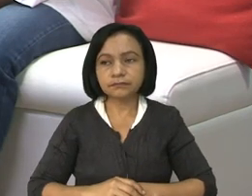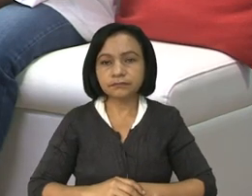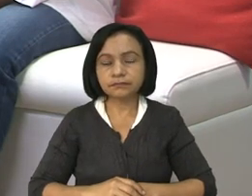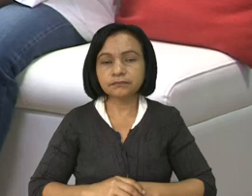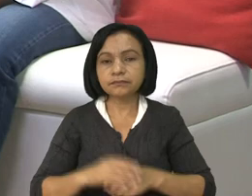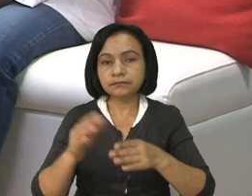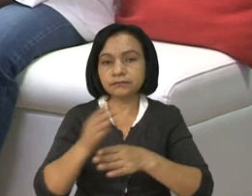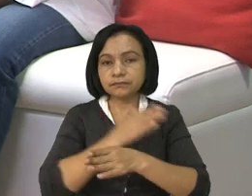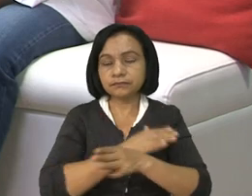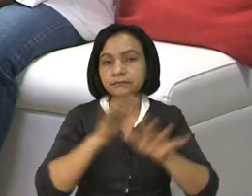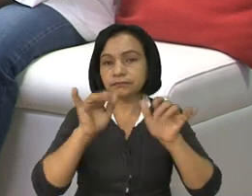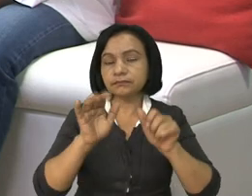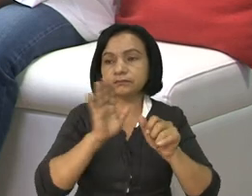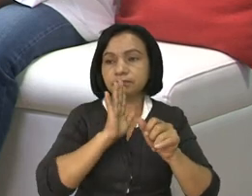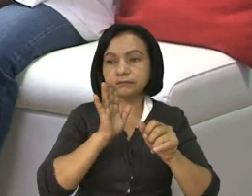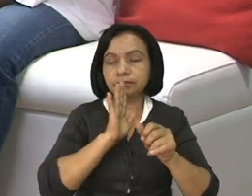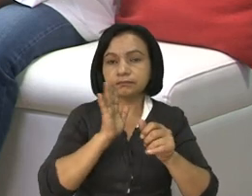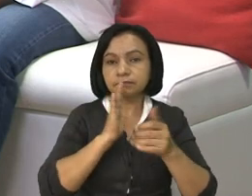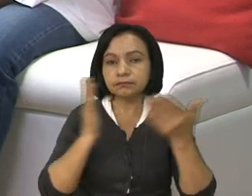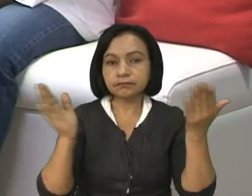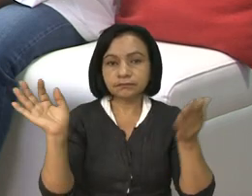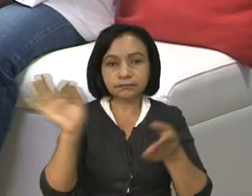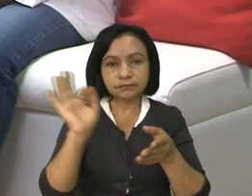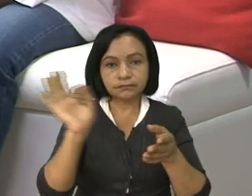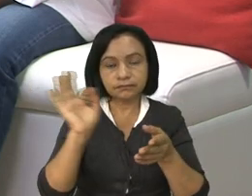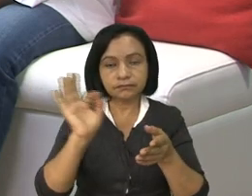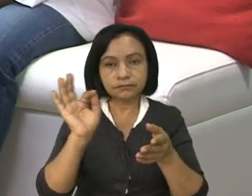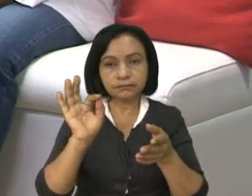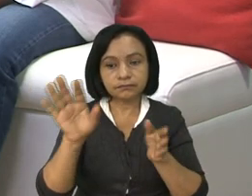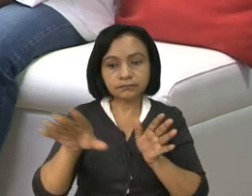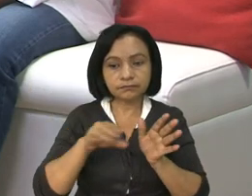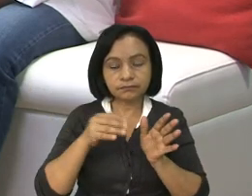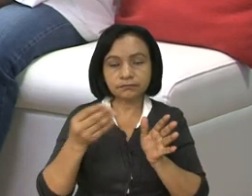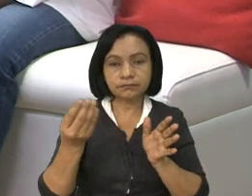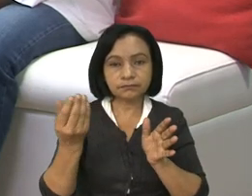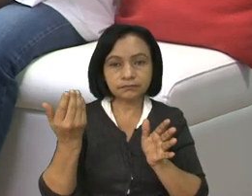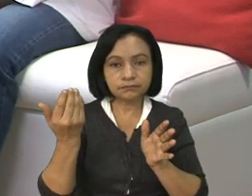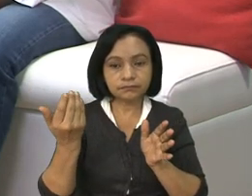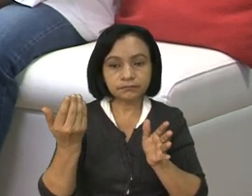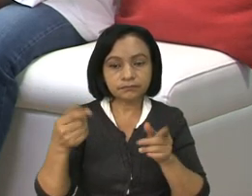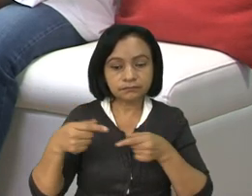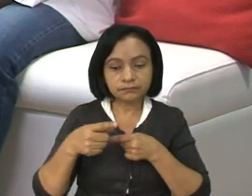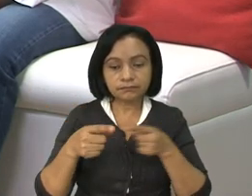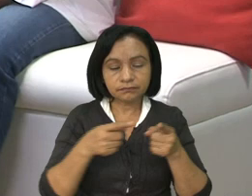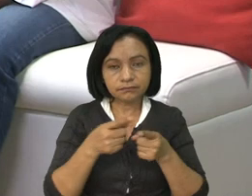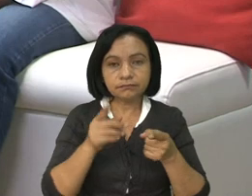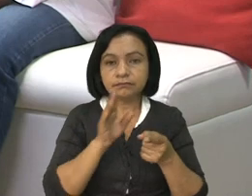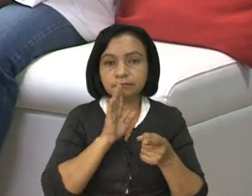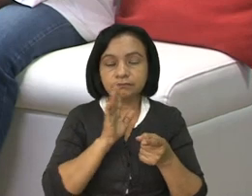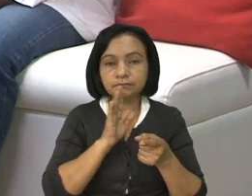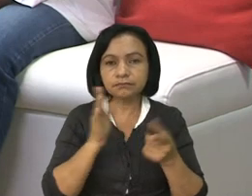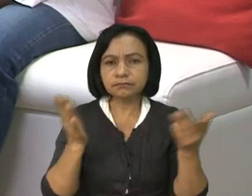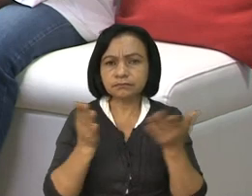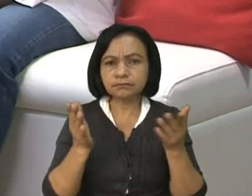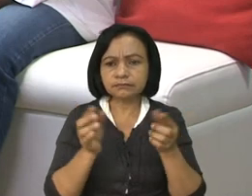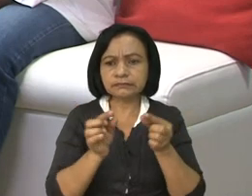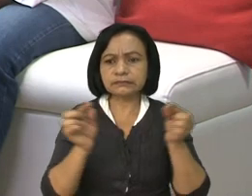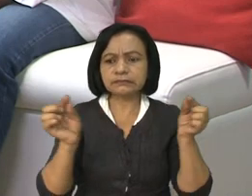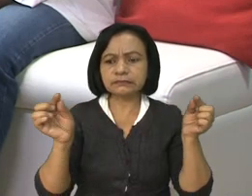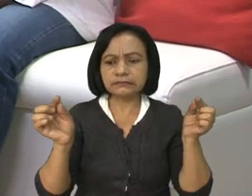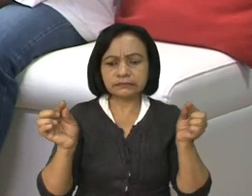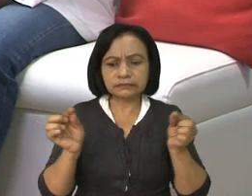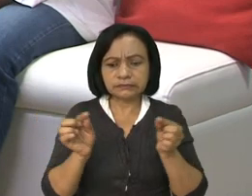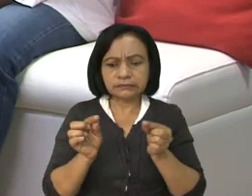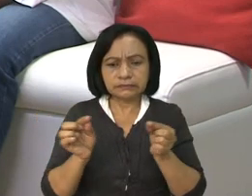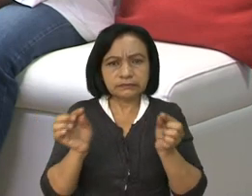ya usted habló de la manera en que uno adquiere los parásitos. Hablemos del tamaño. Es